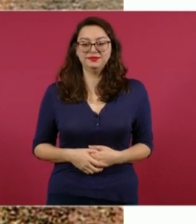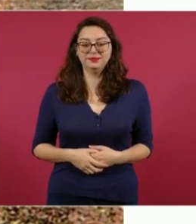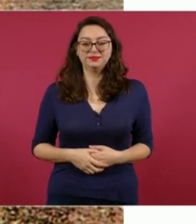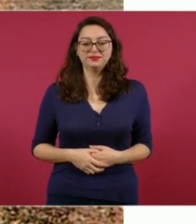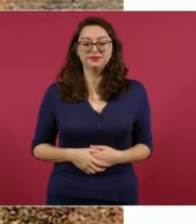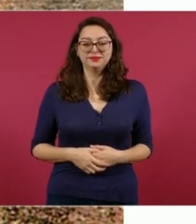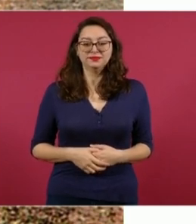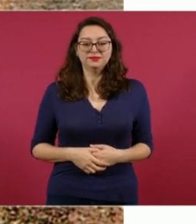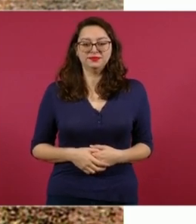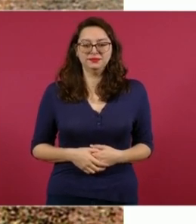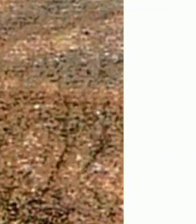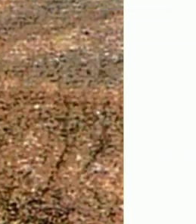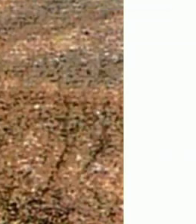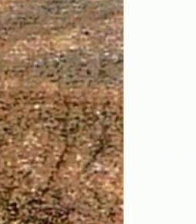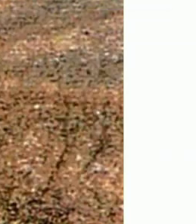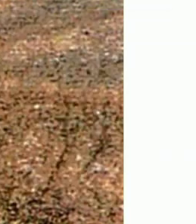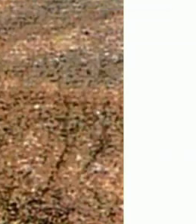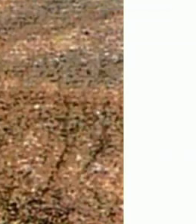Y el norte lo...